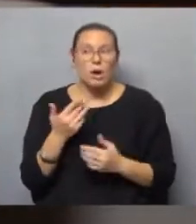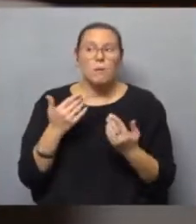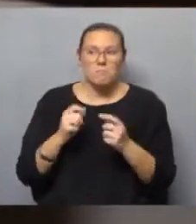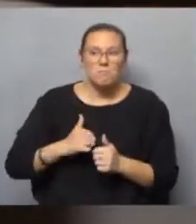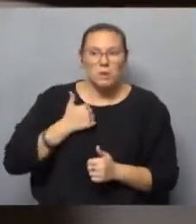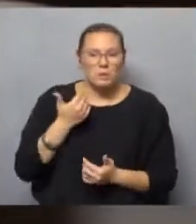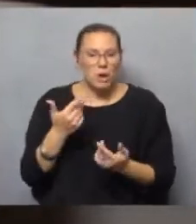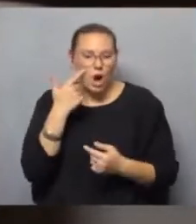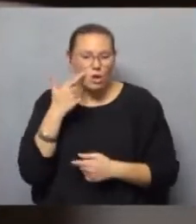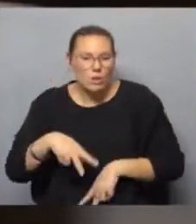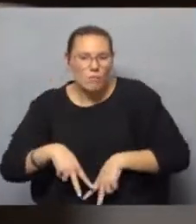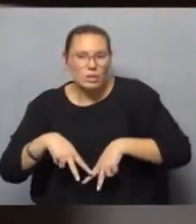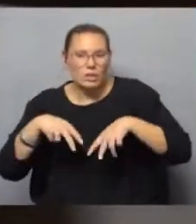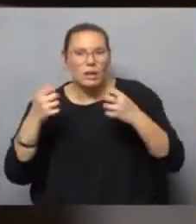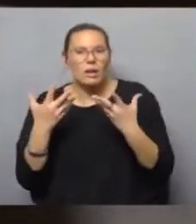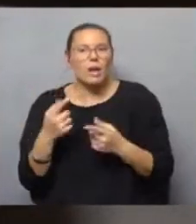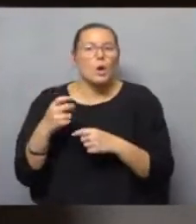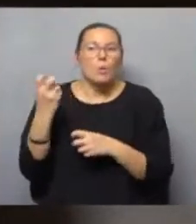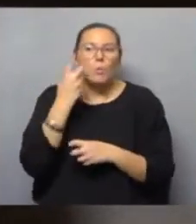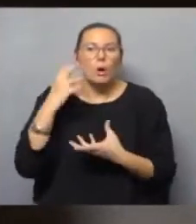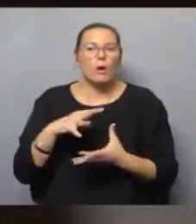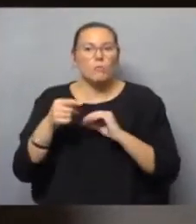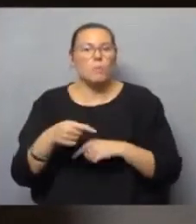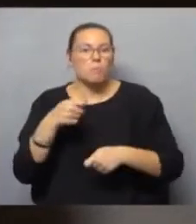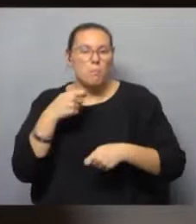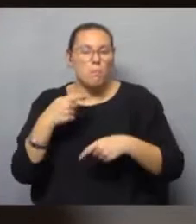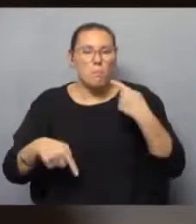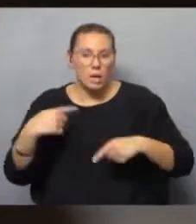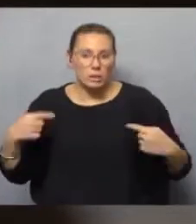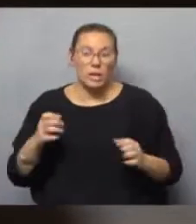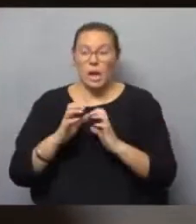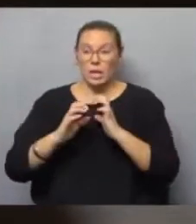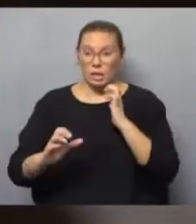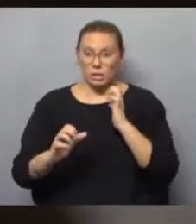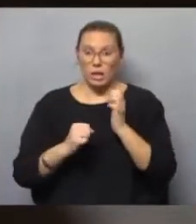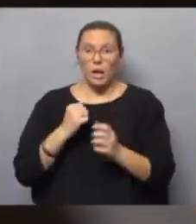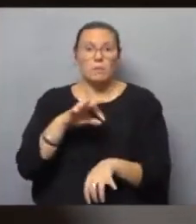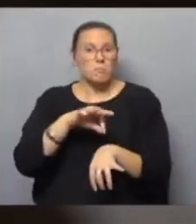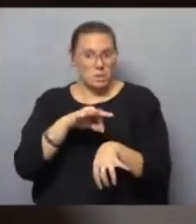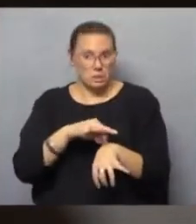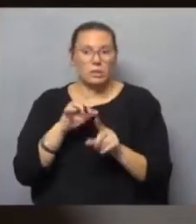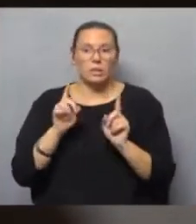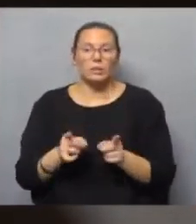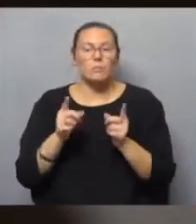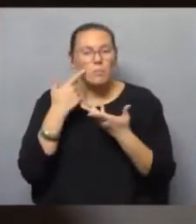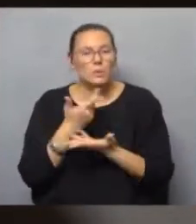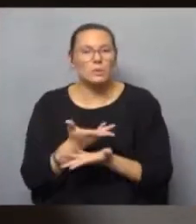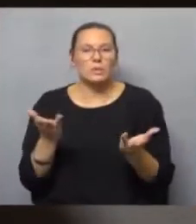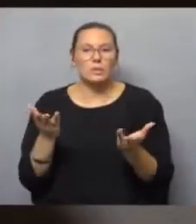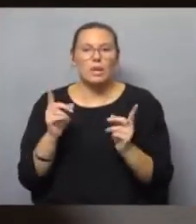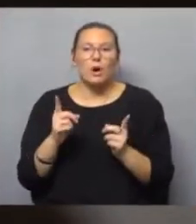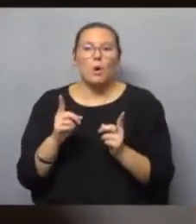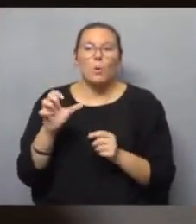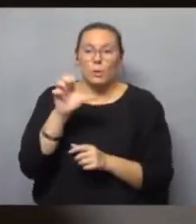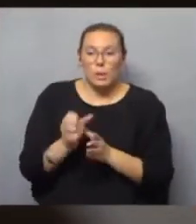para conocer investigaciones que buscan aplicaciones para este material, desde energía hasta medicina. También les mostraremos un